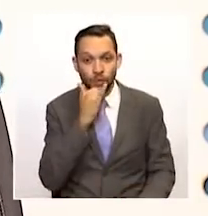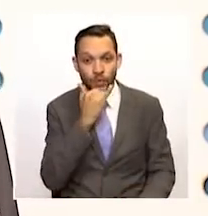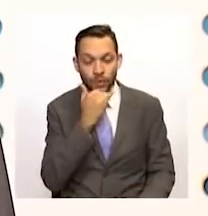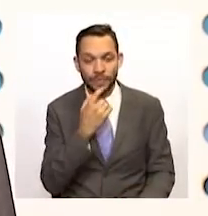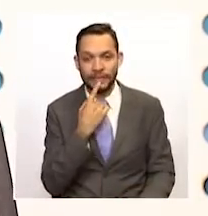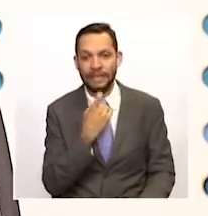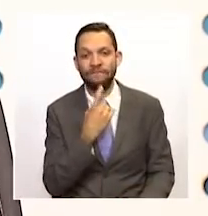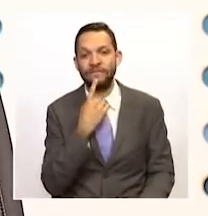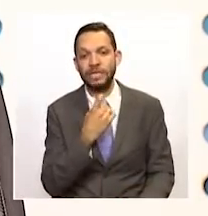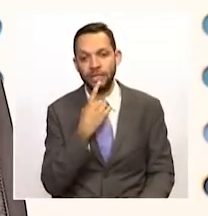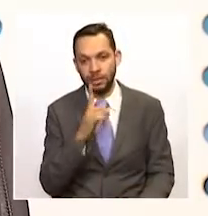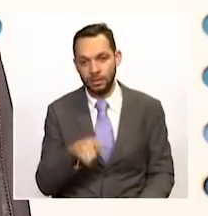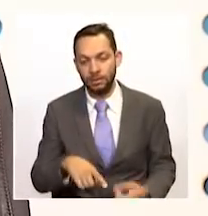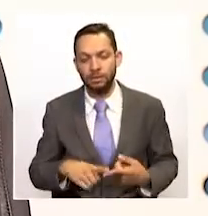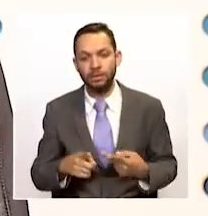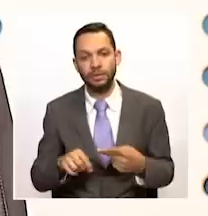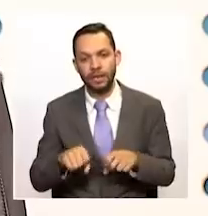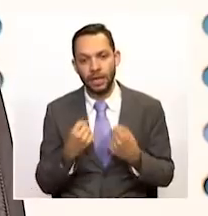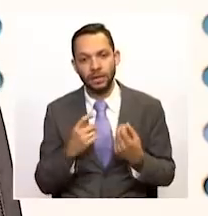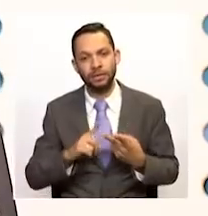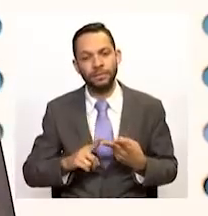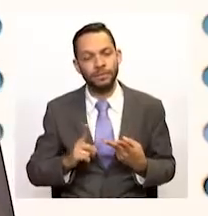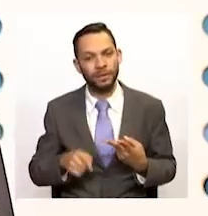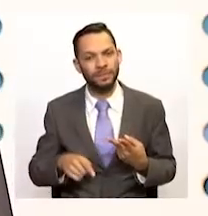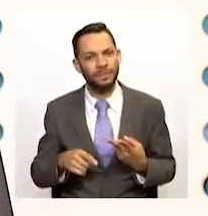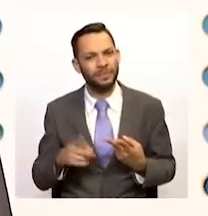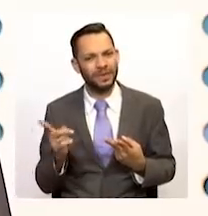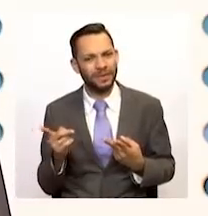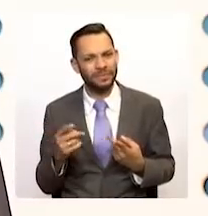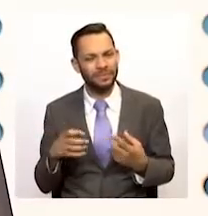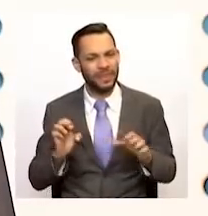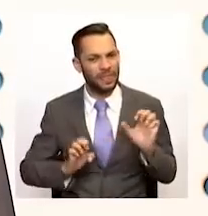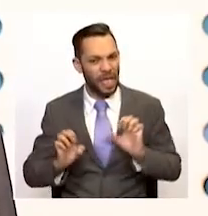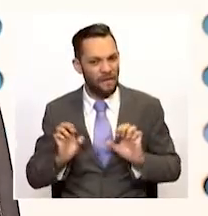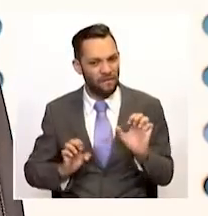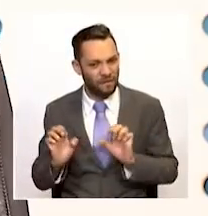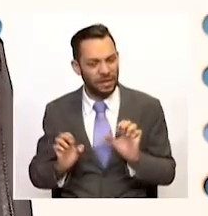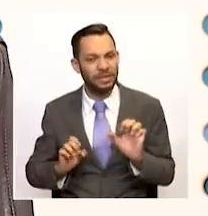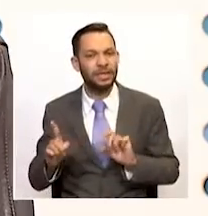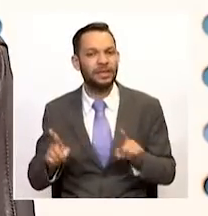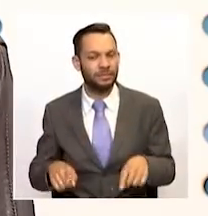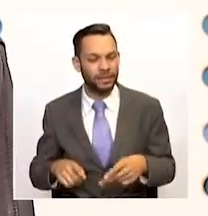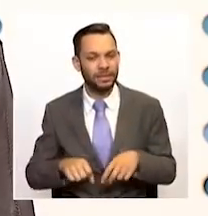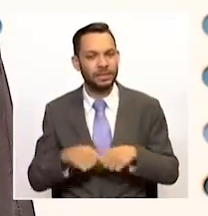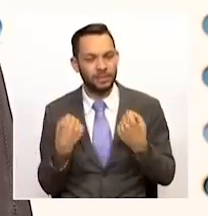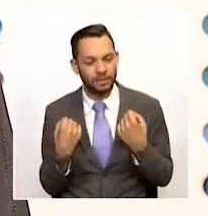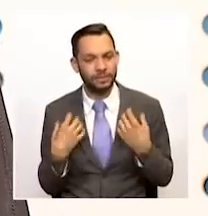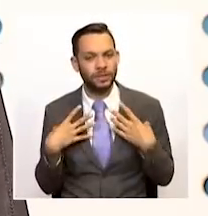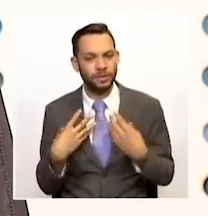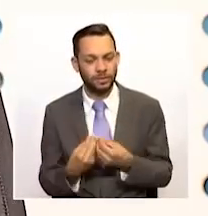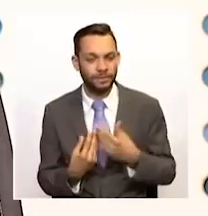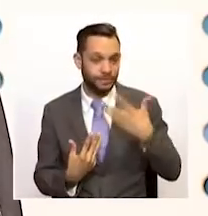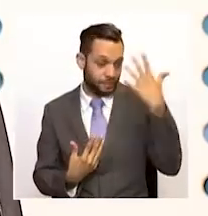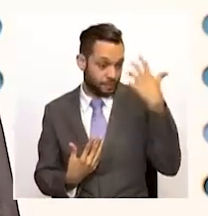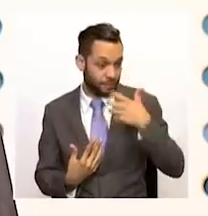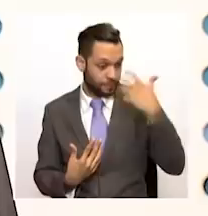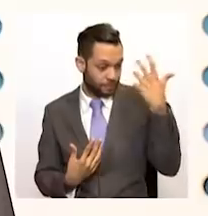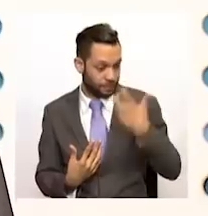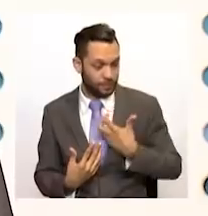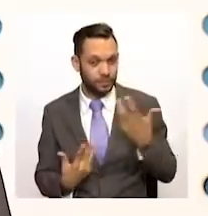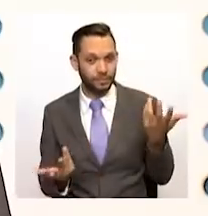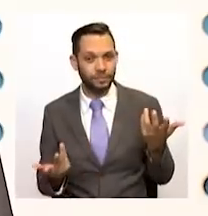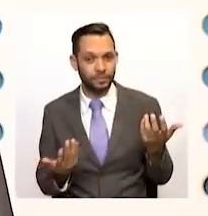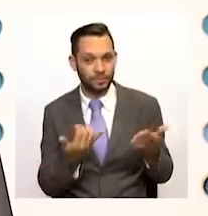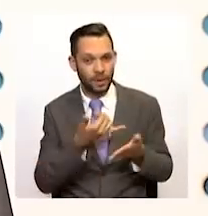viene una falla renal como nos puede complicar la parte inmunológica también entonces nos toca entrar a hacer exámenes de inmunología con el